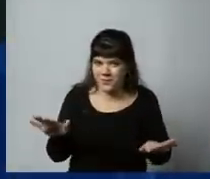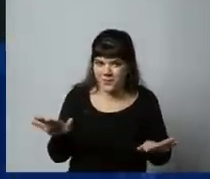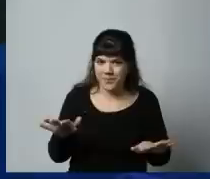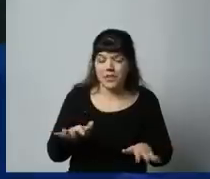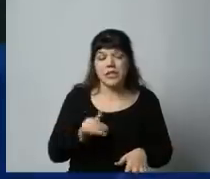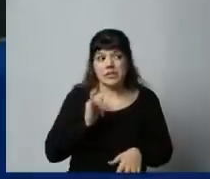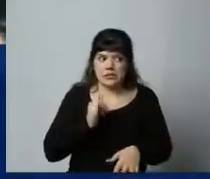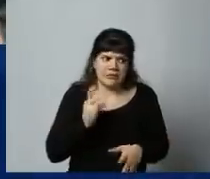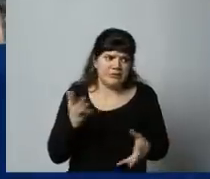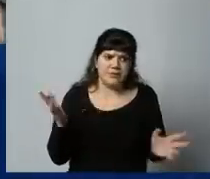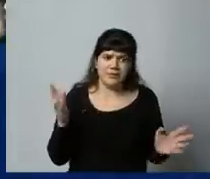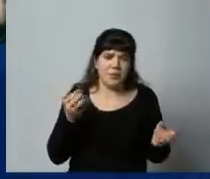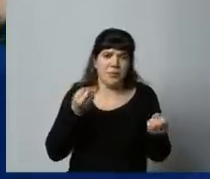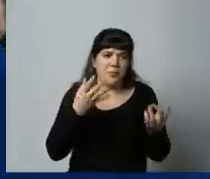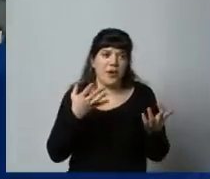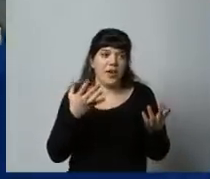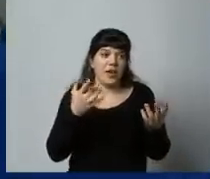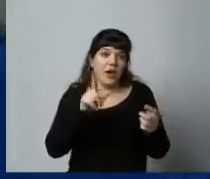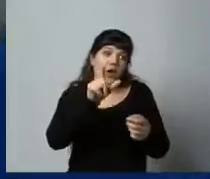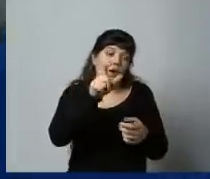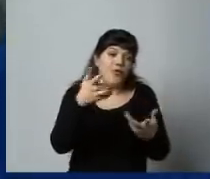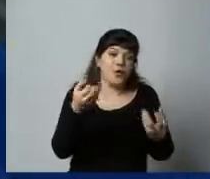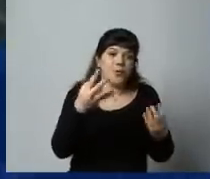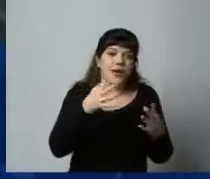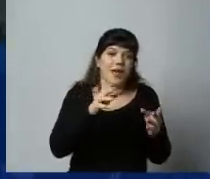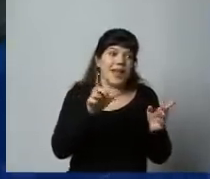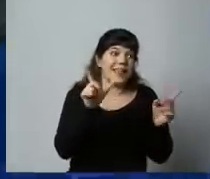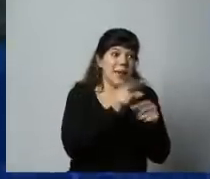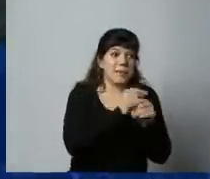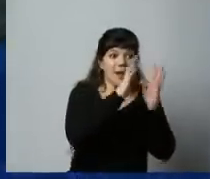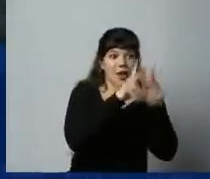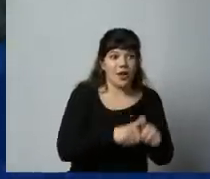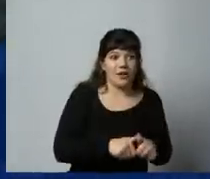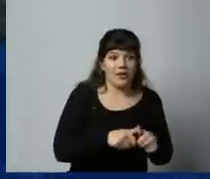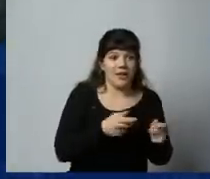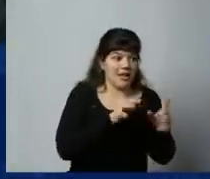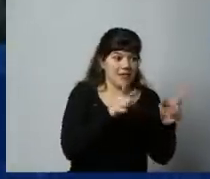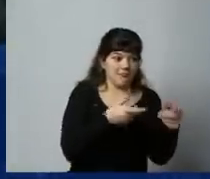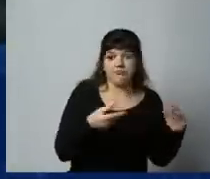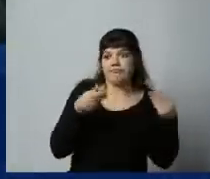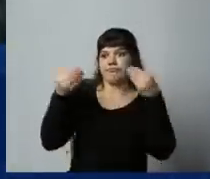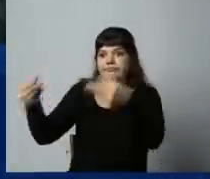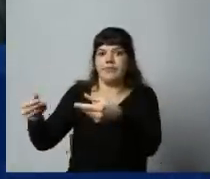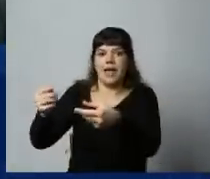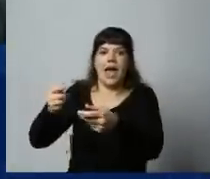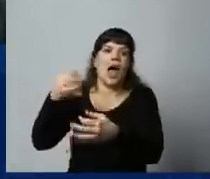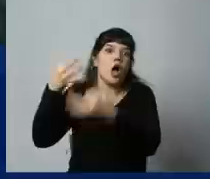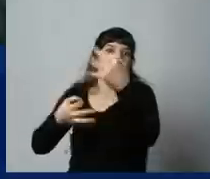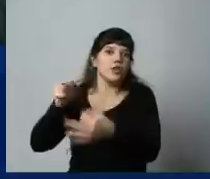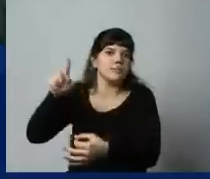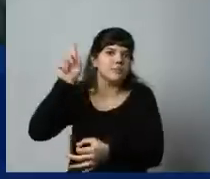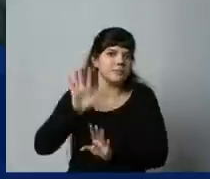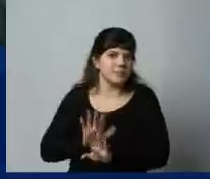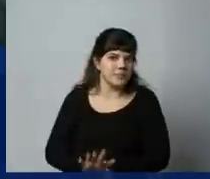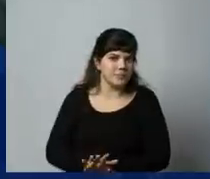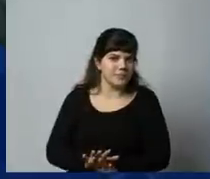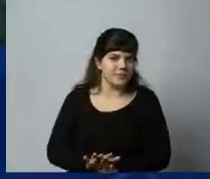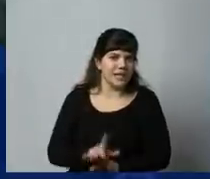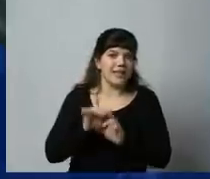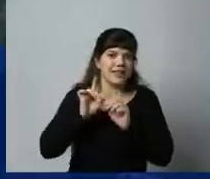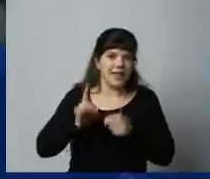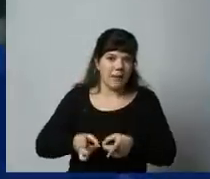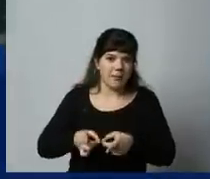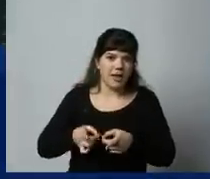son porque bueno por supuesto después rendición pasa los contadores de Hacienda verdad falta la parte de intervención de la